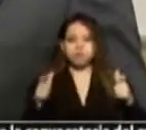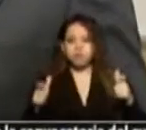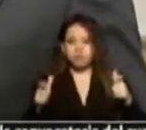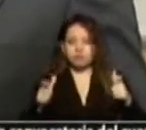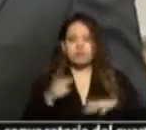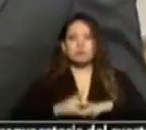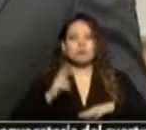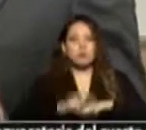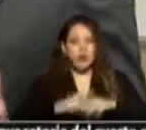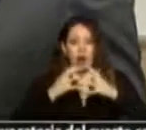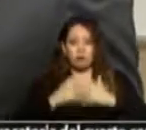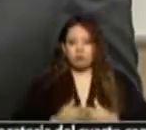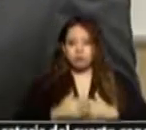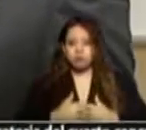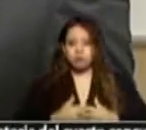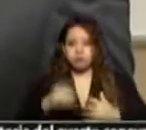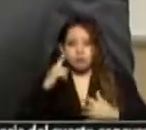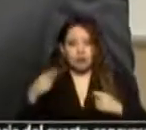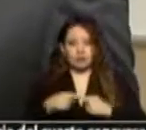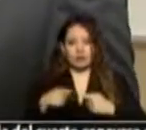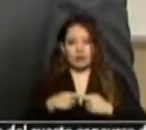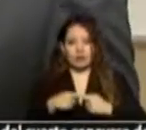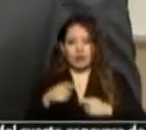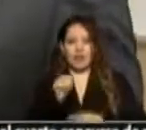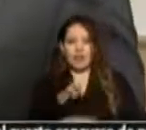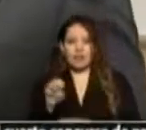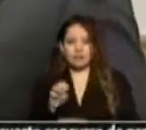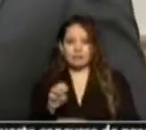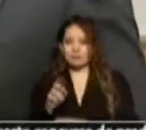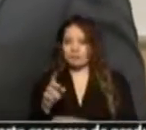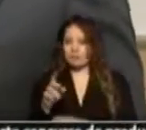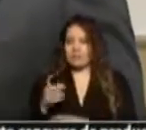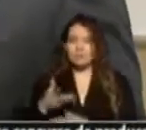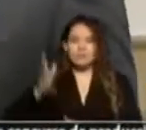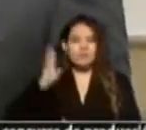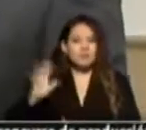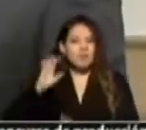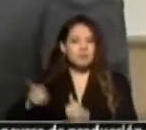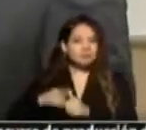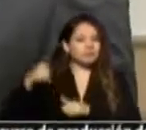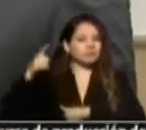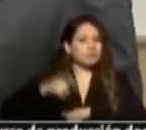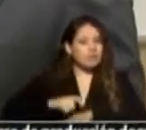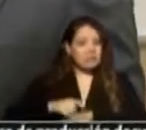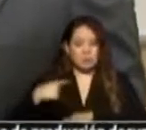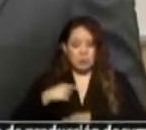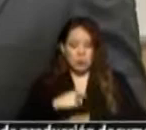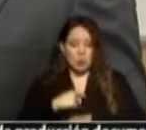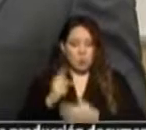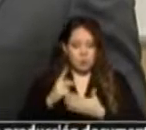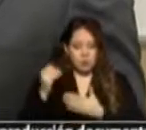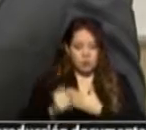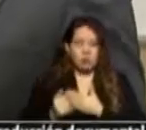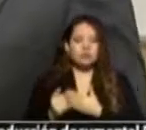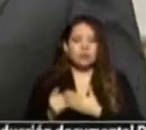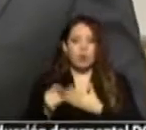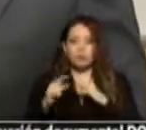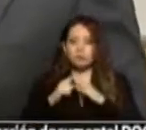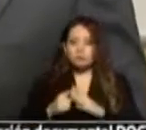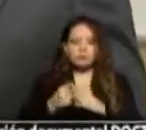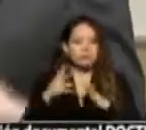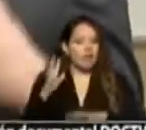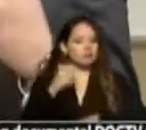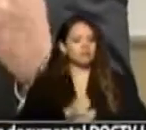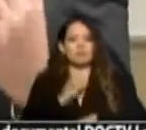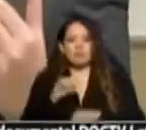Rico. Y siempre fue el sitio que se escogió desde el primer momento. O sea, aquí se llevamos trabajando ya cerca de 18 meses, ya se